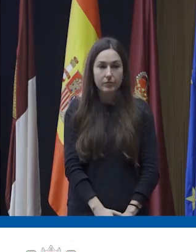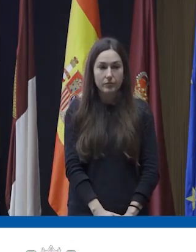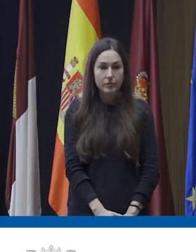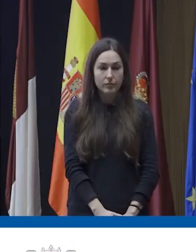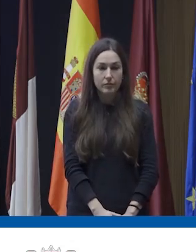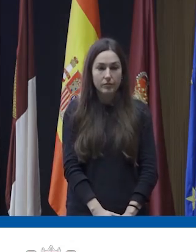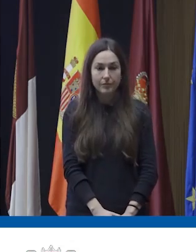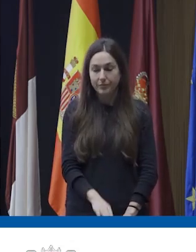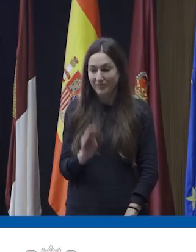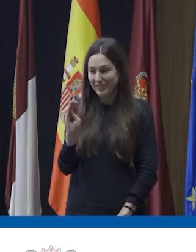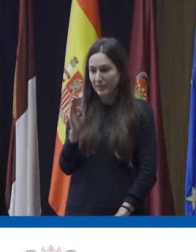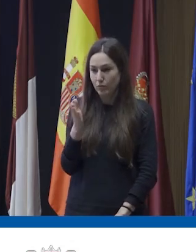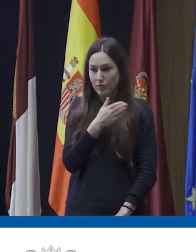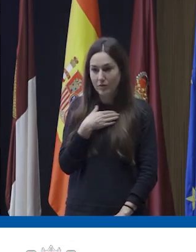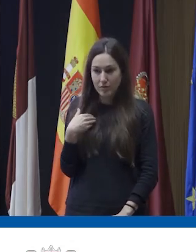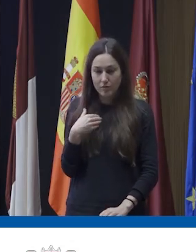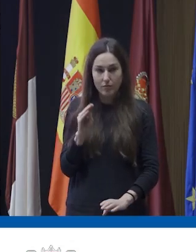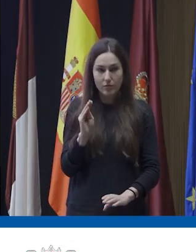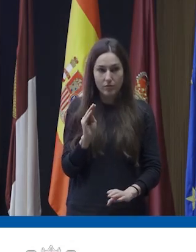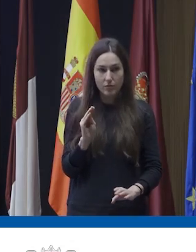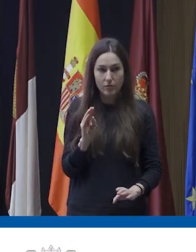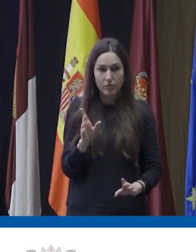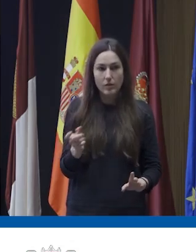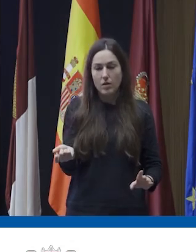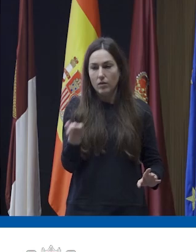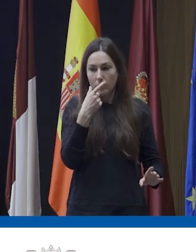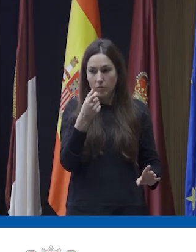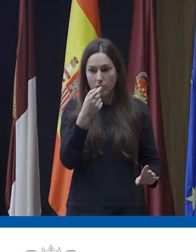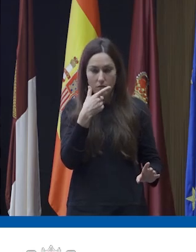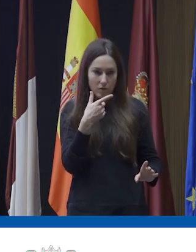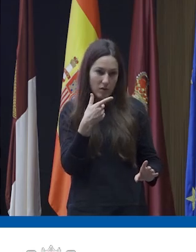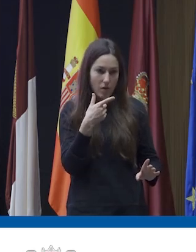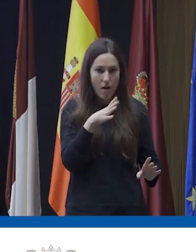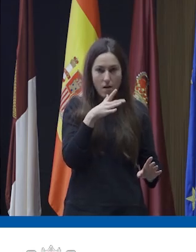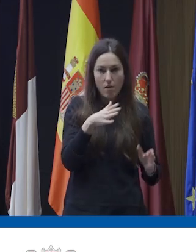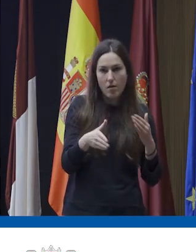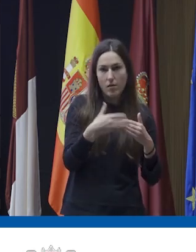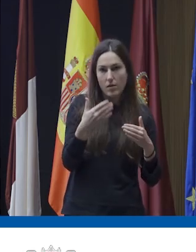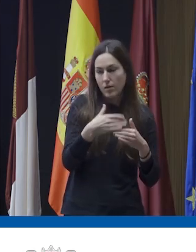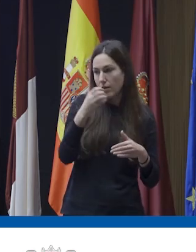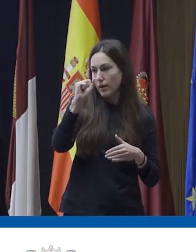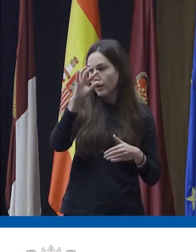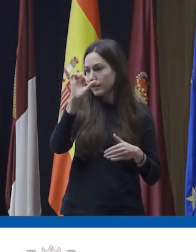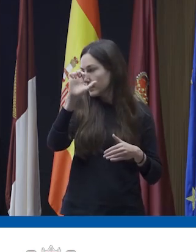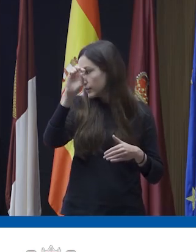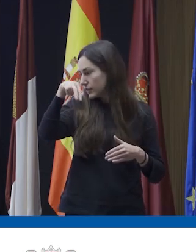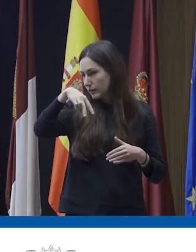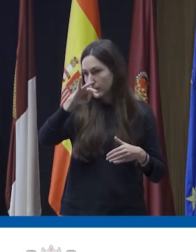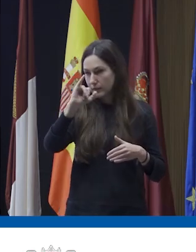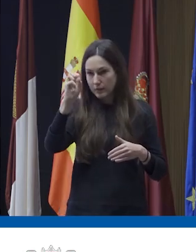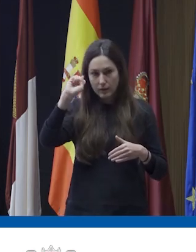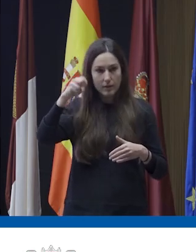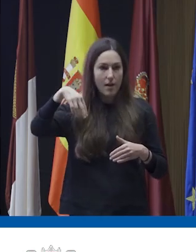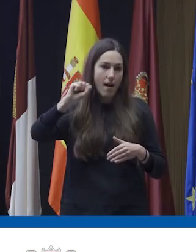quería preguntar, todas esas medicaciones que están ahora tan de moda, de la asantina, la luteína, el omega 3,